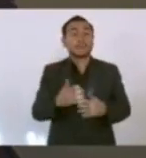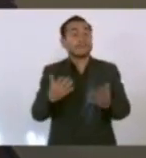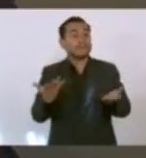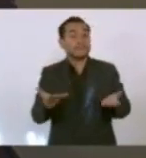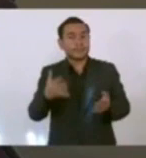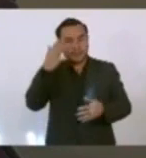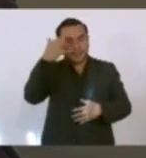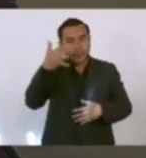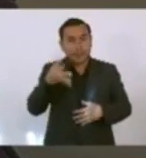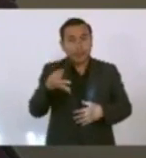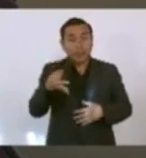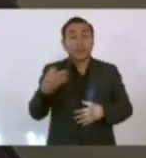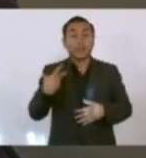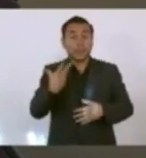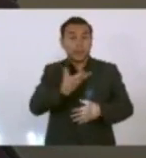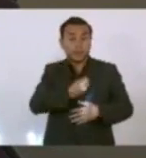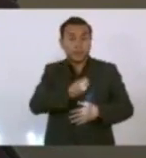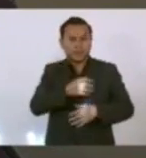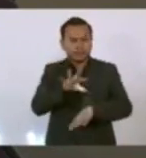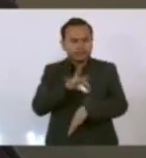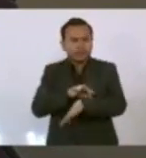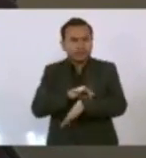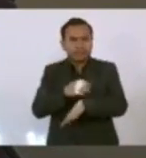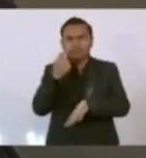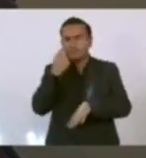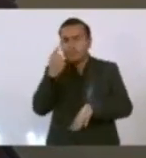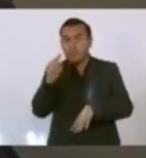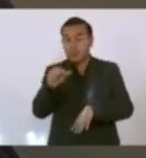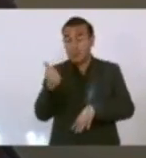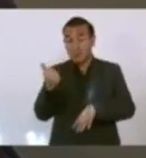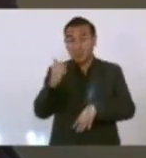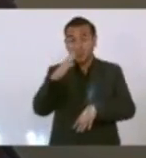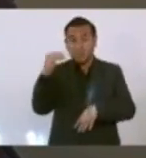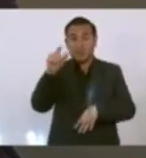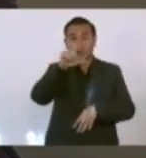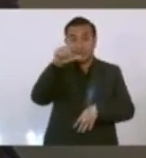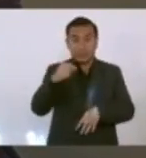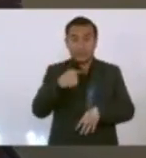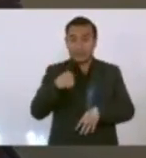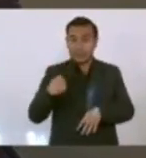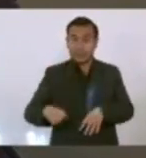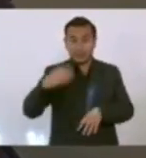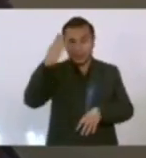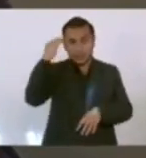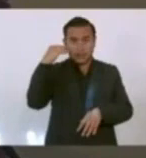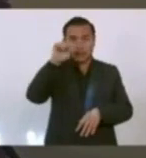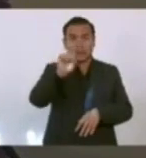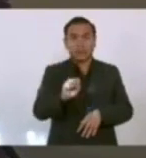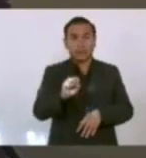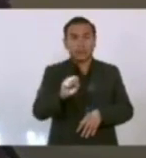creo que nosotros, viéndonos en el espejo de otros países como Italia, como China, como Corea del Sur,